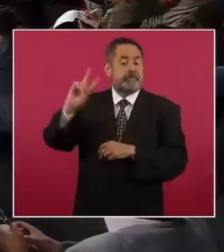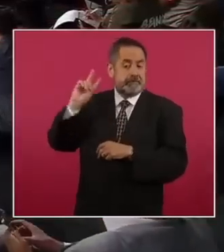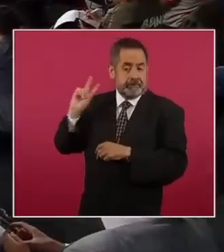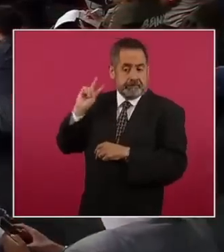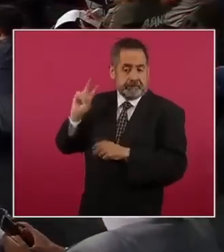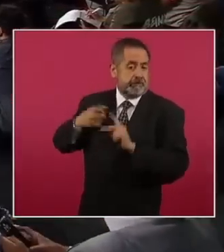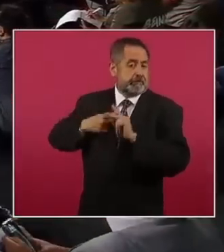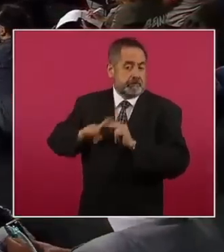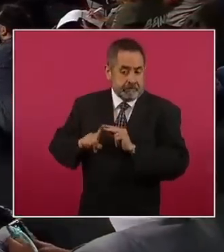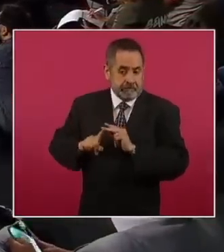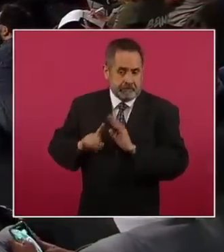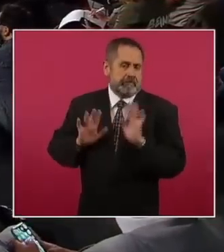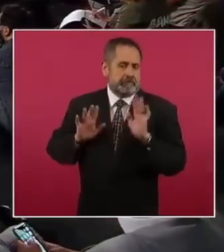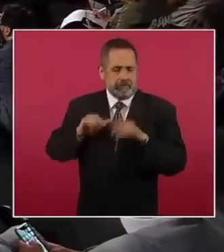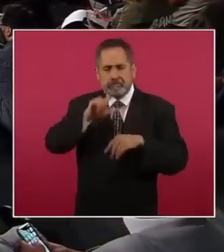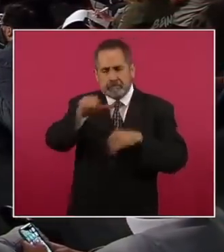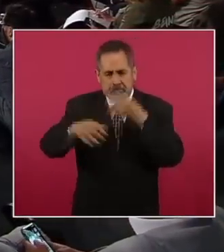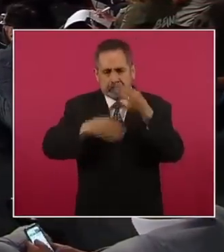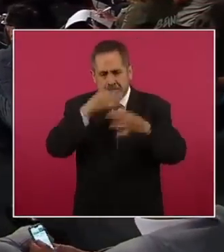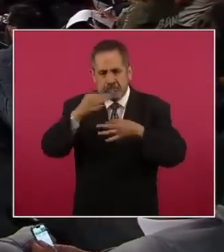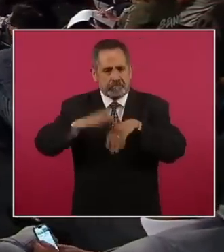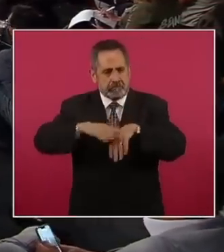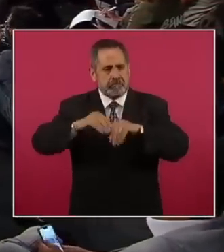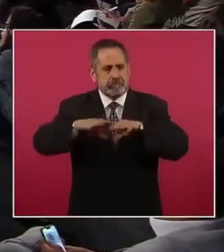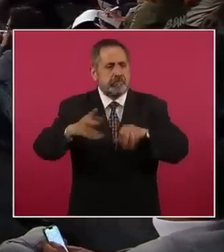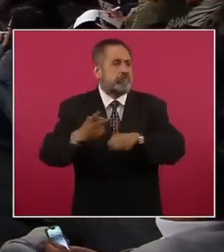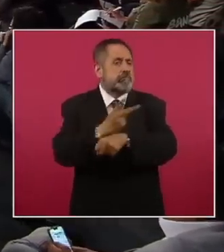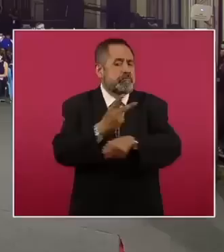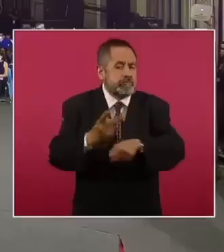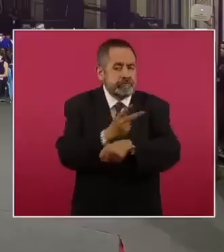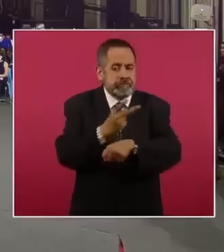estar informando de sus avances. Gracias.